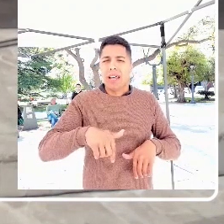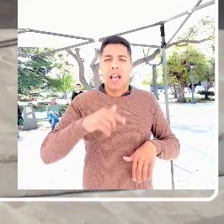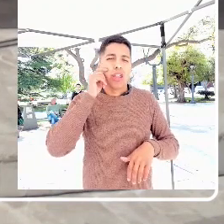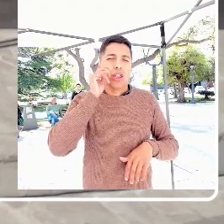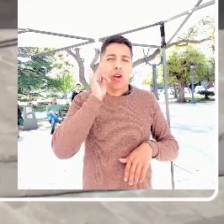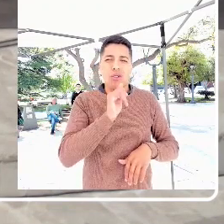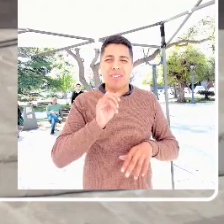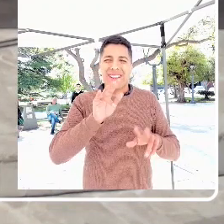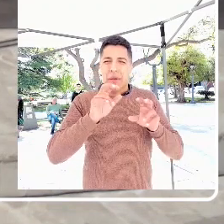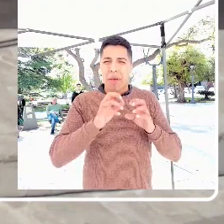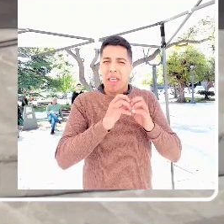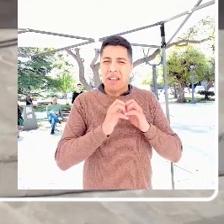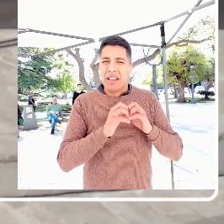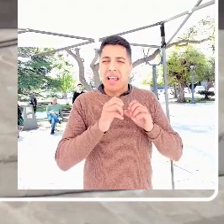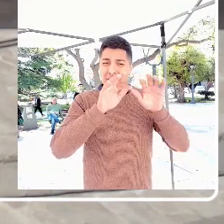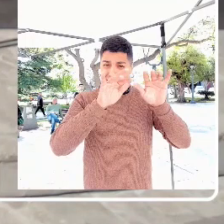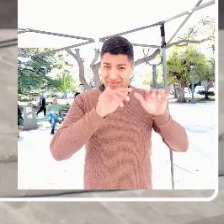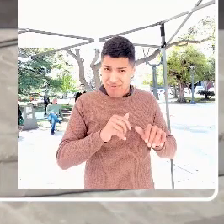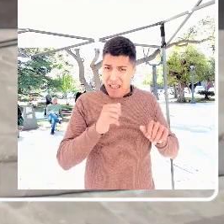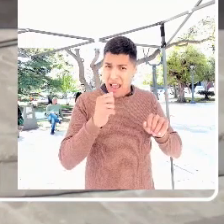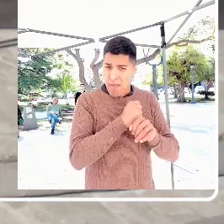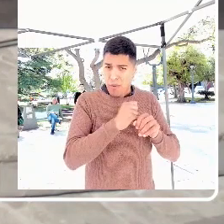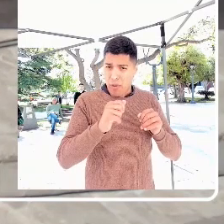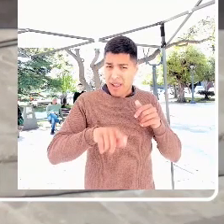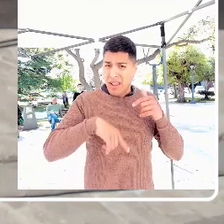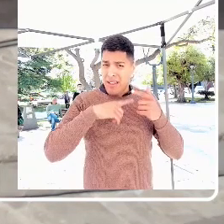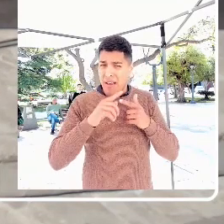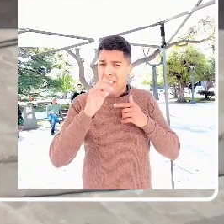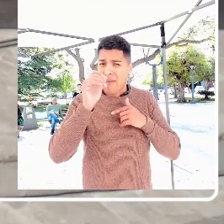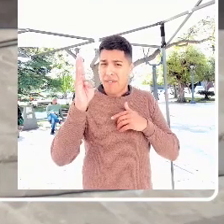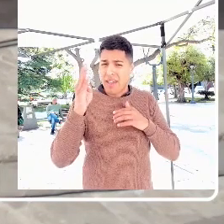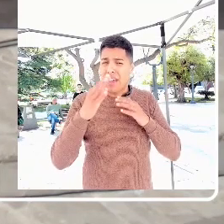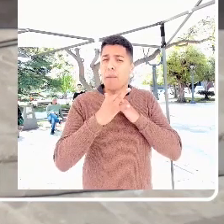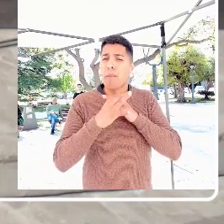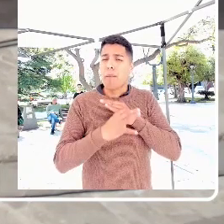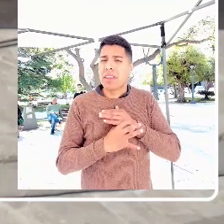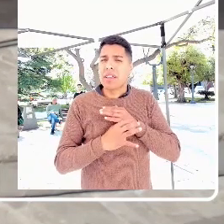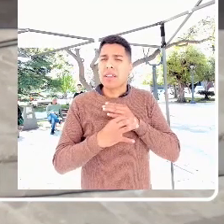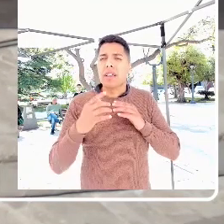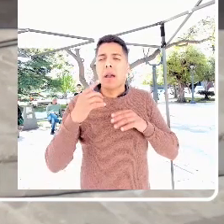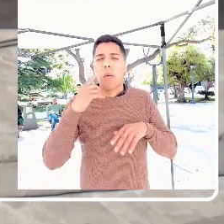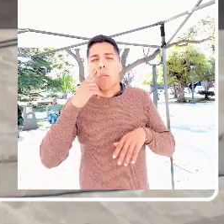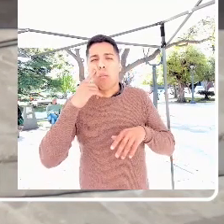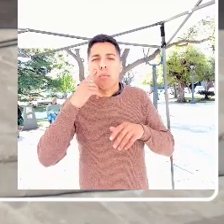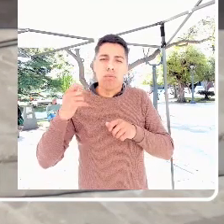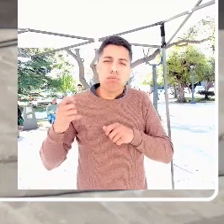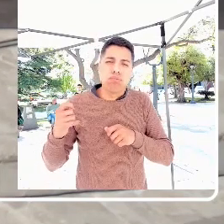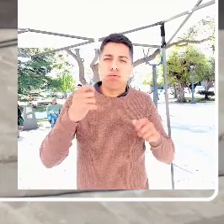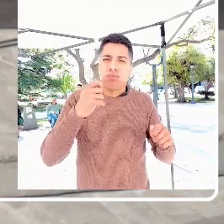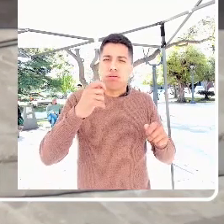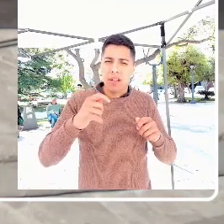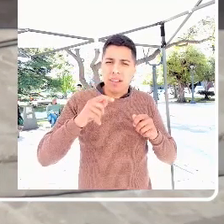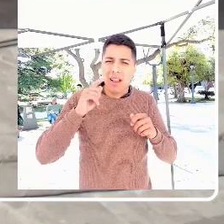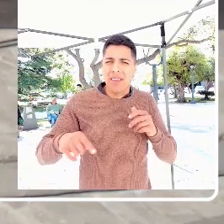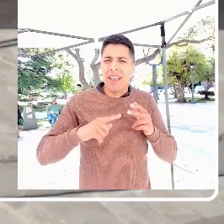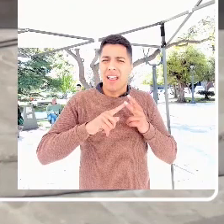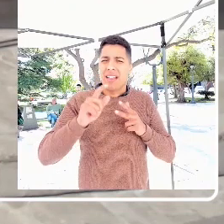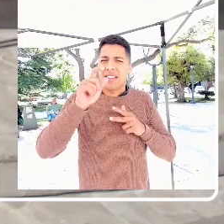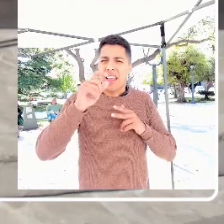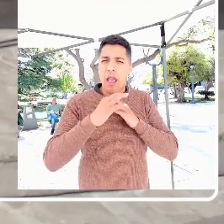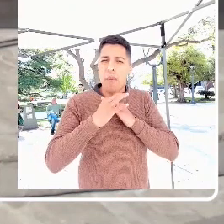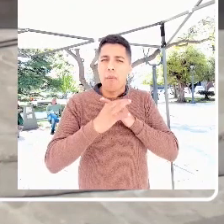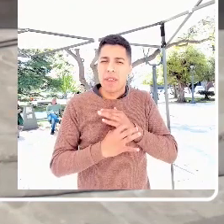Temas a tratar: A, aprobación de versión taquigráfica; B, expedientes presentados por el Departamento Ejecutivo; C,